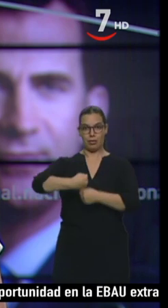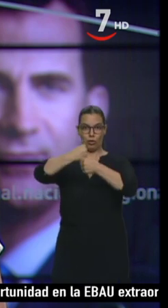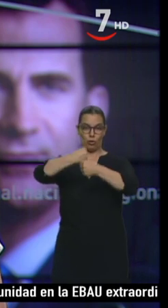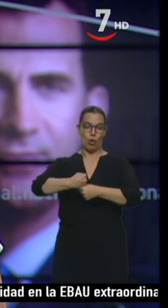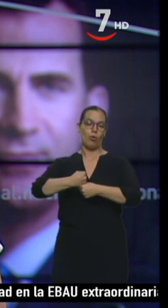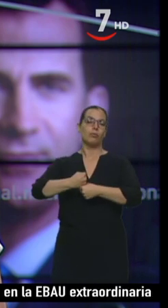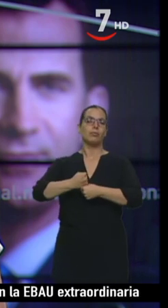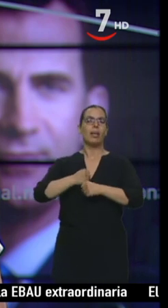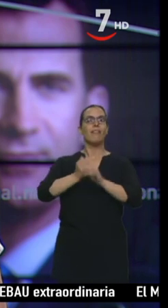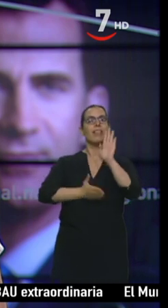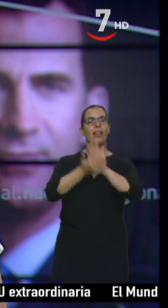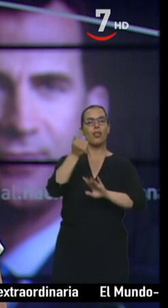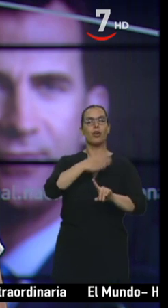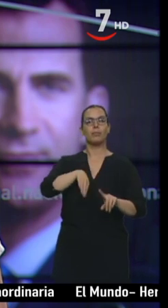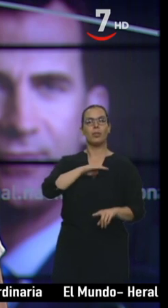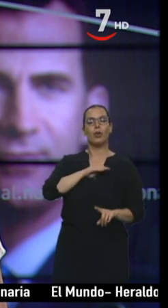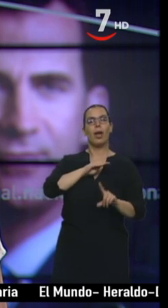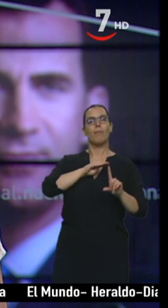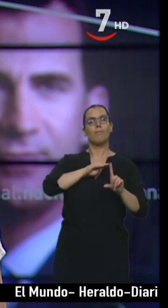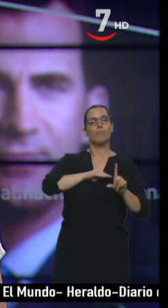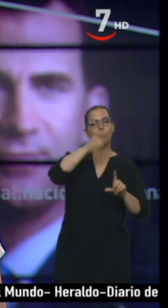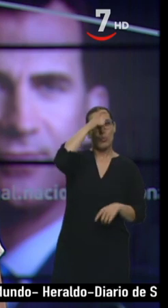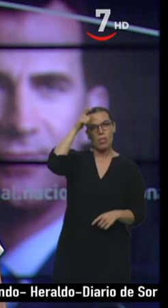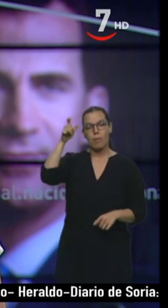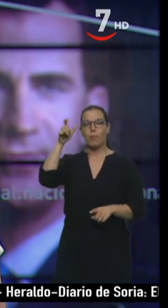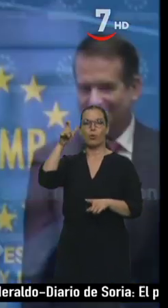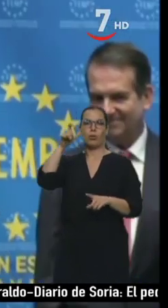de Municipios y Provincias de manos de su presidente, de Abel Caballero.